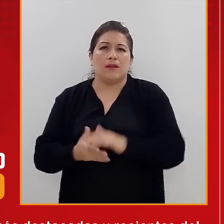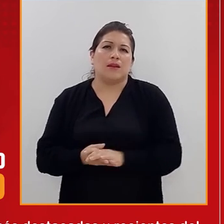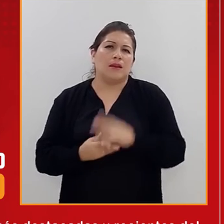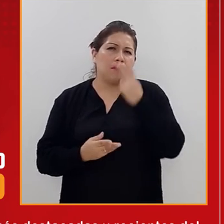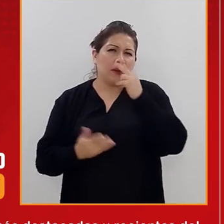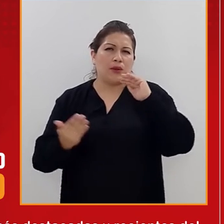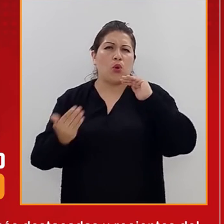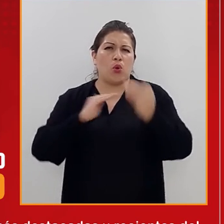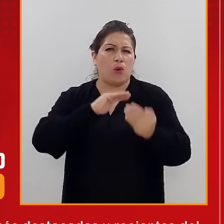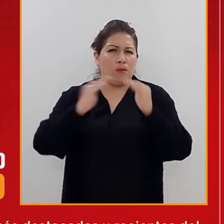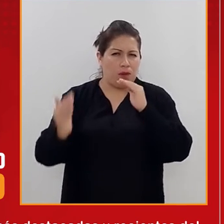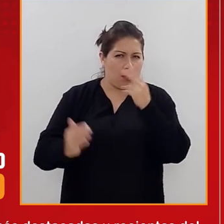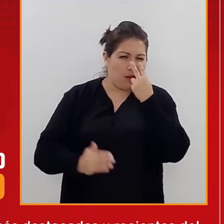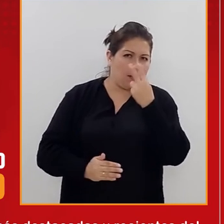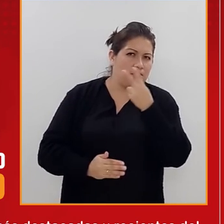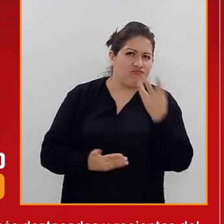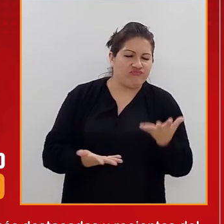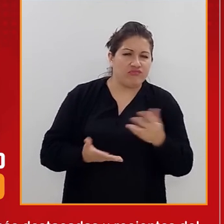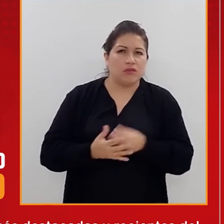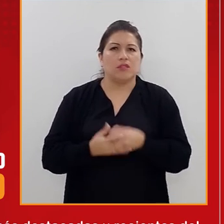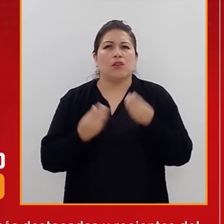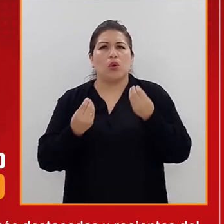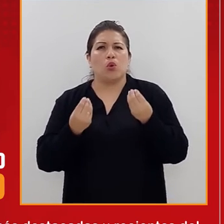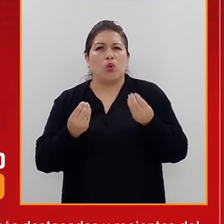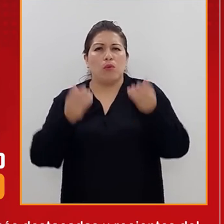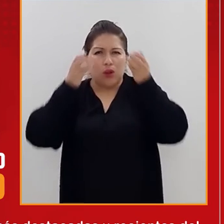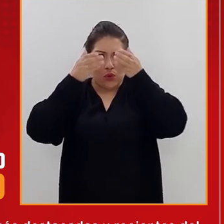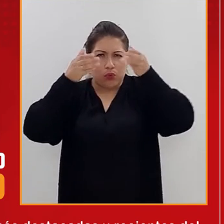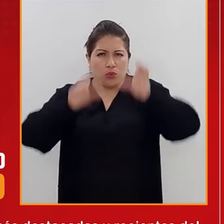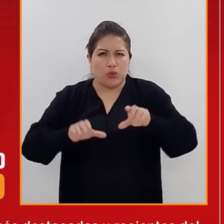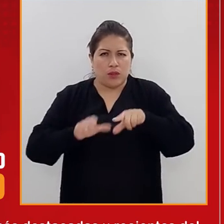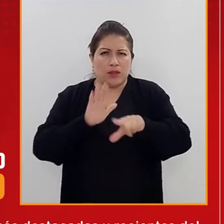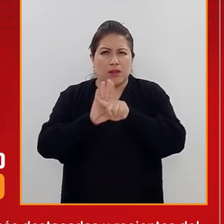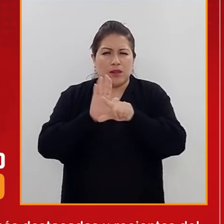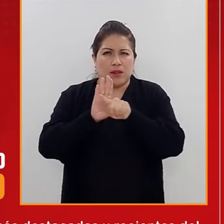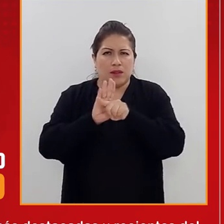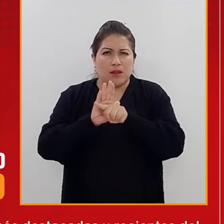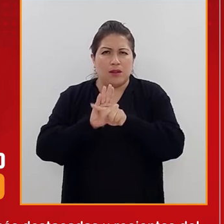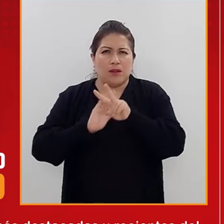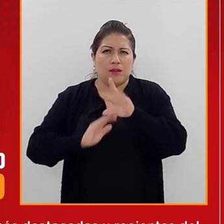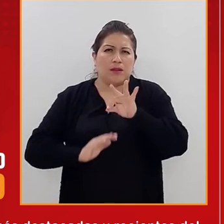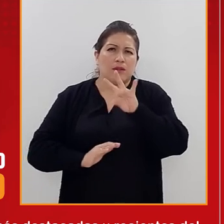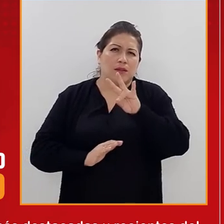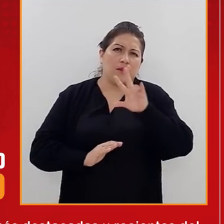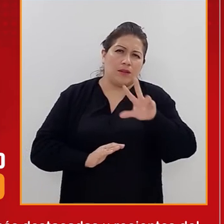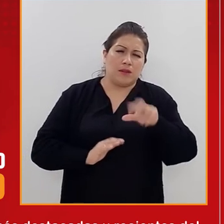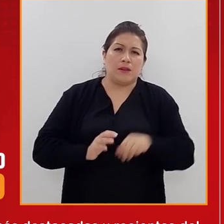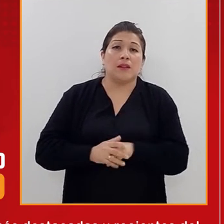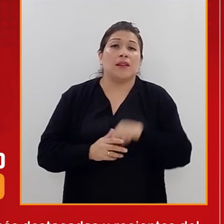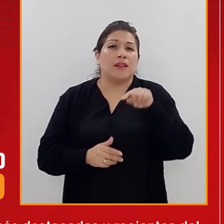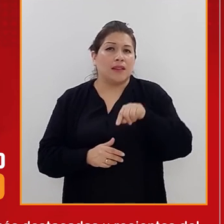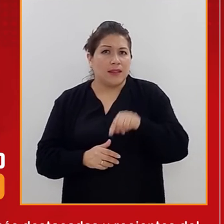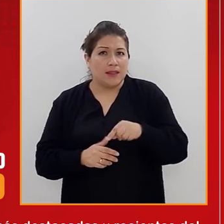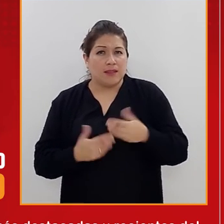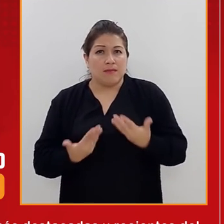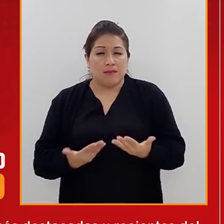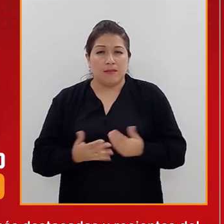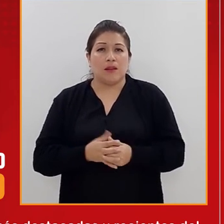y dependencia, lo que contrasta con los alcances de la Convención y la Ley